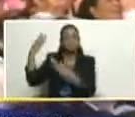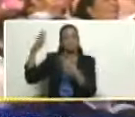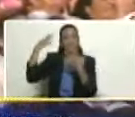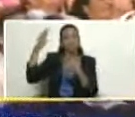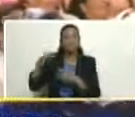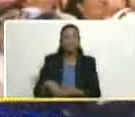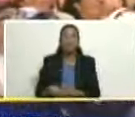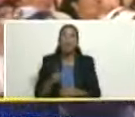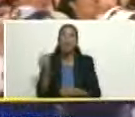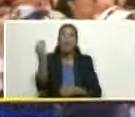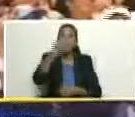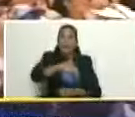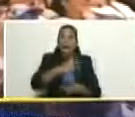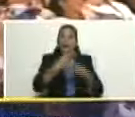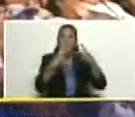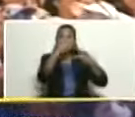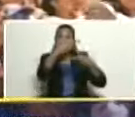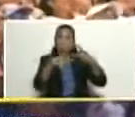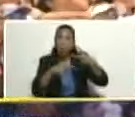Dos acciones inmediatas.